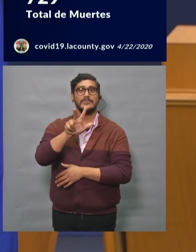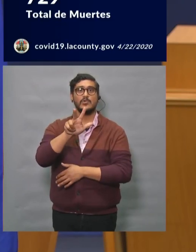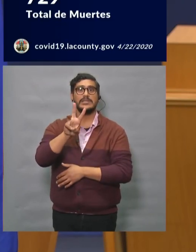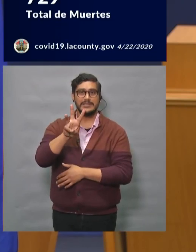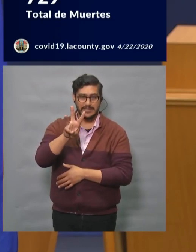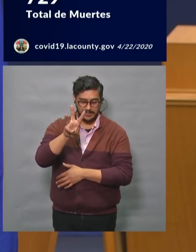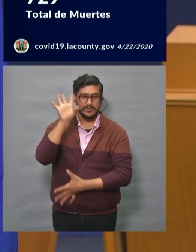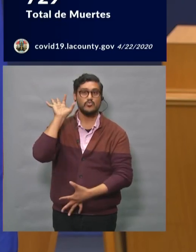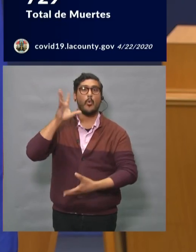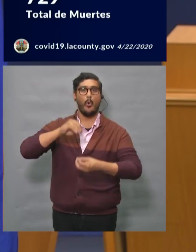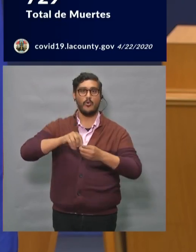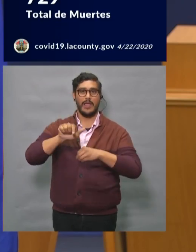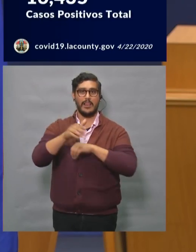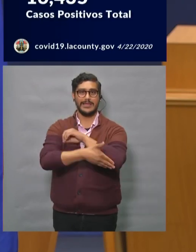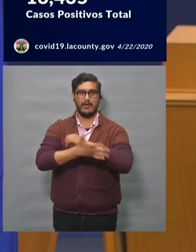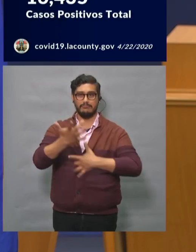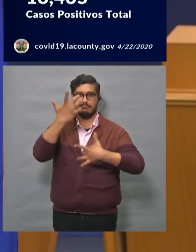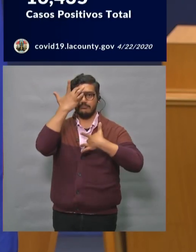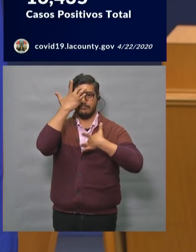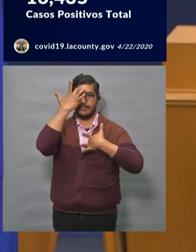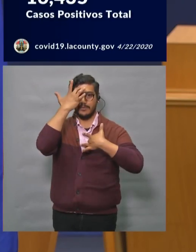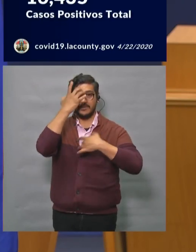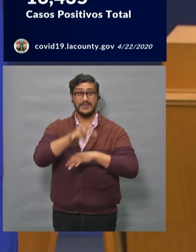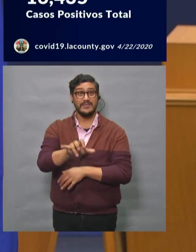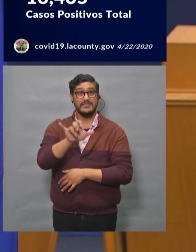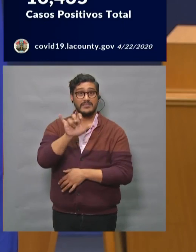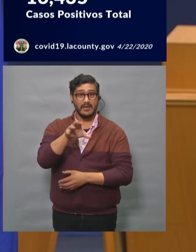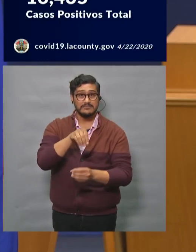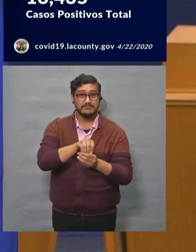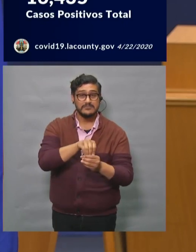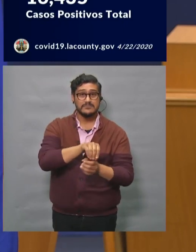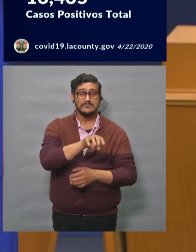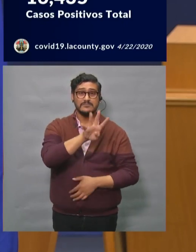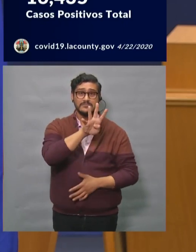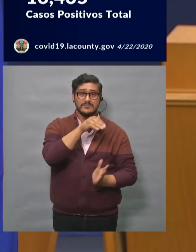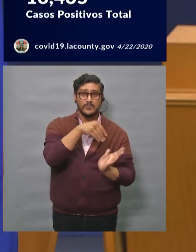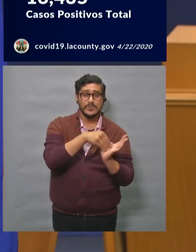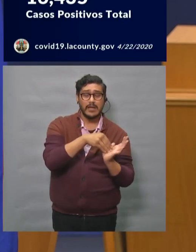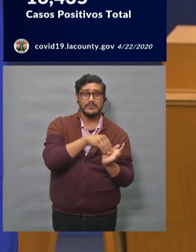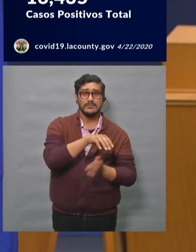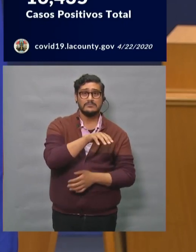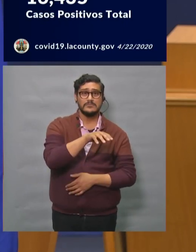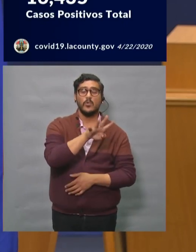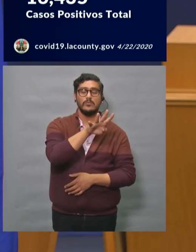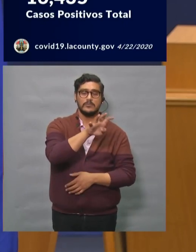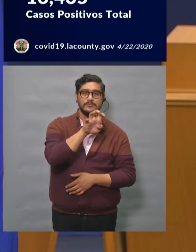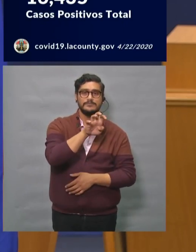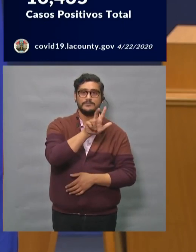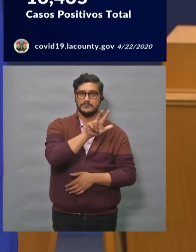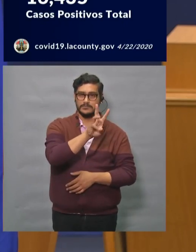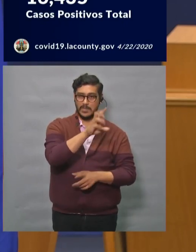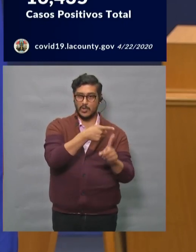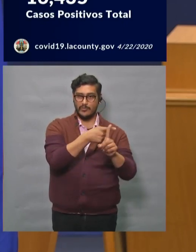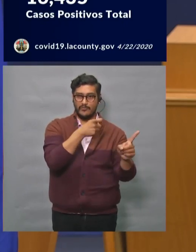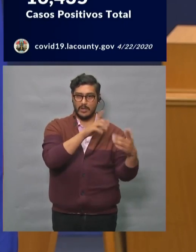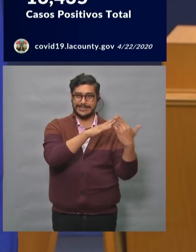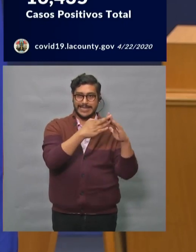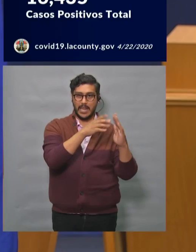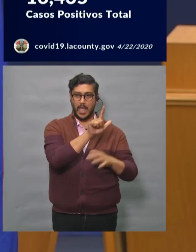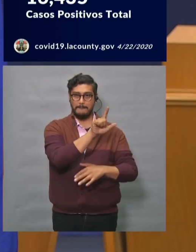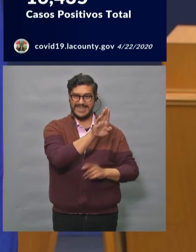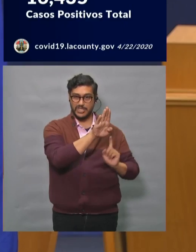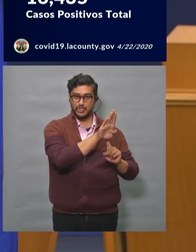16,435. Estos casos incluyen 477 casos reportados por nuestros colegas en la ciudad de Long